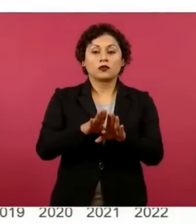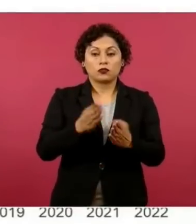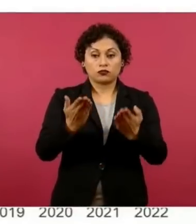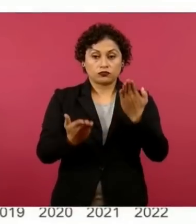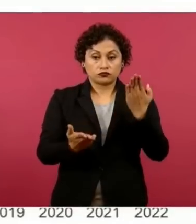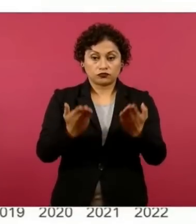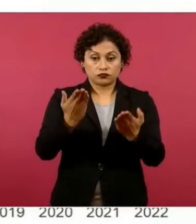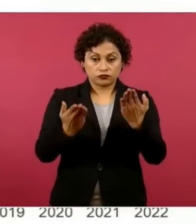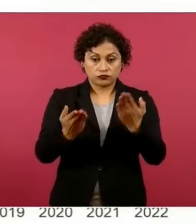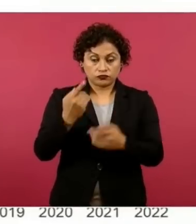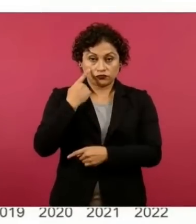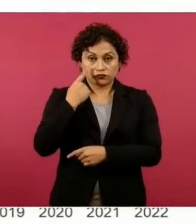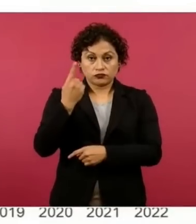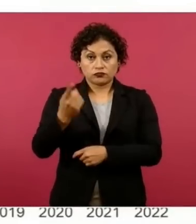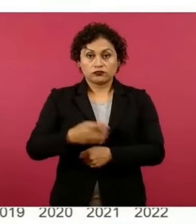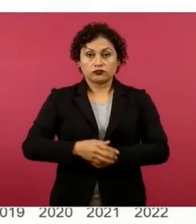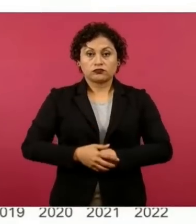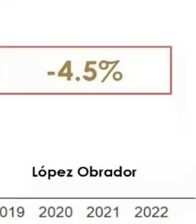5.7%,